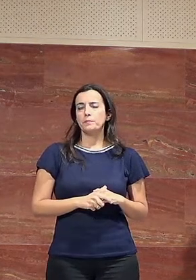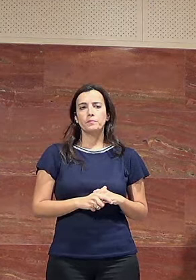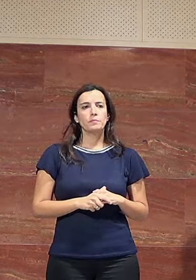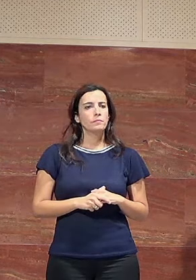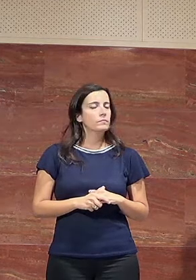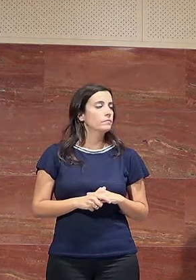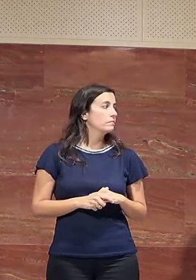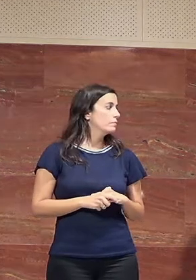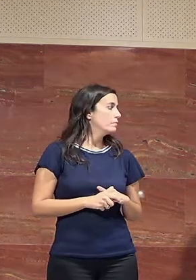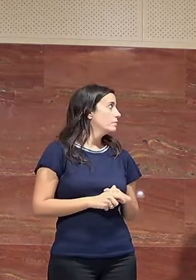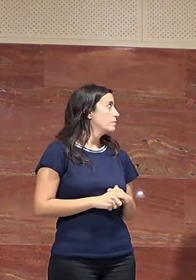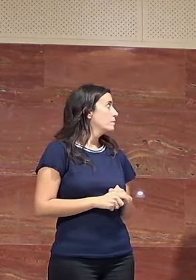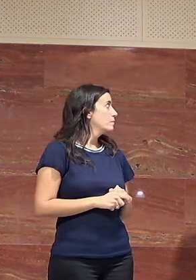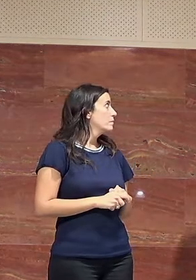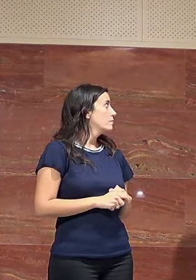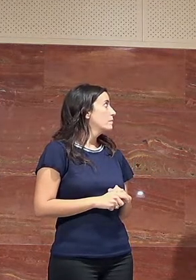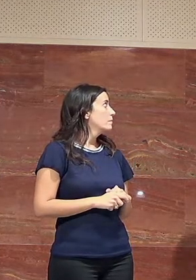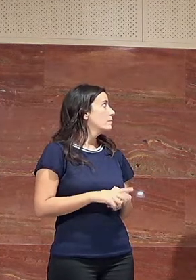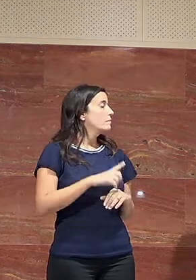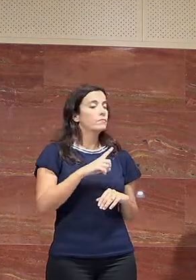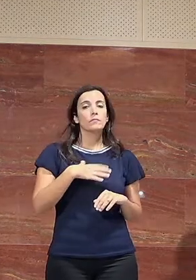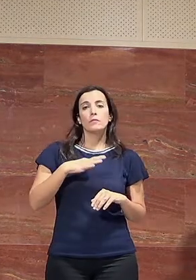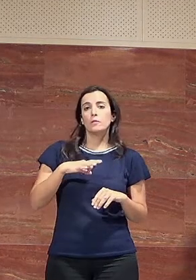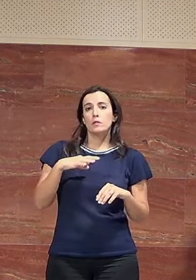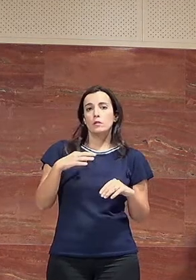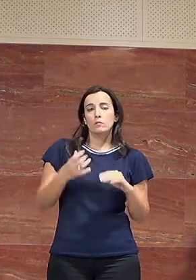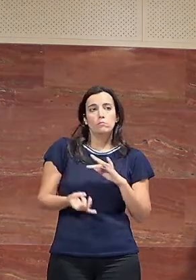Son sitios donde pueden pasar cosas normales, ¿no?